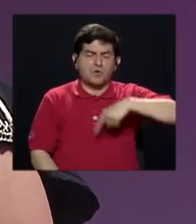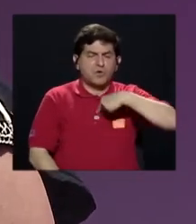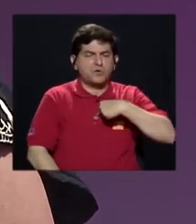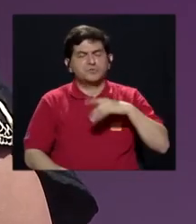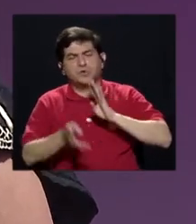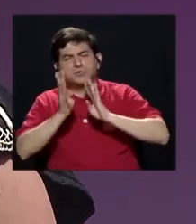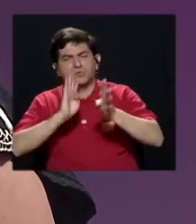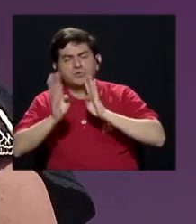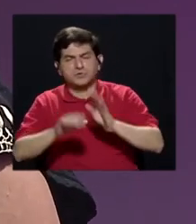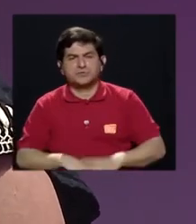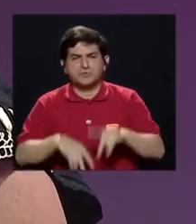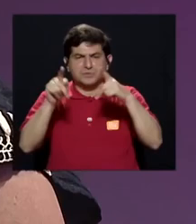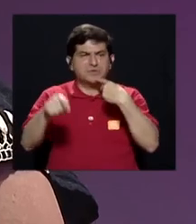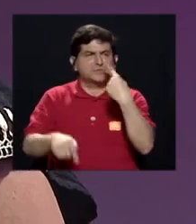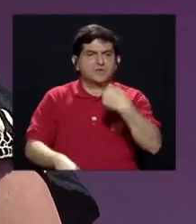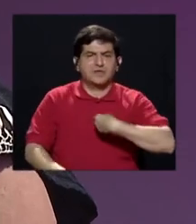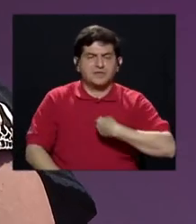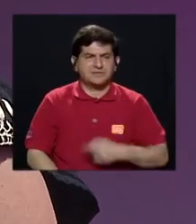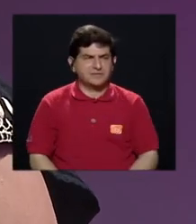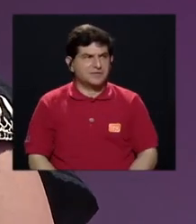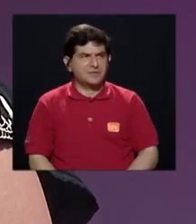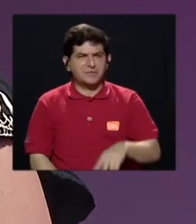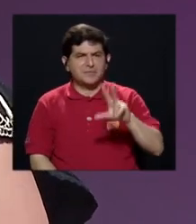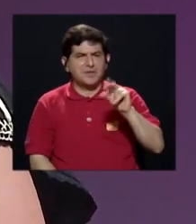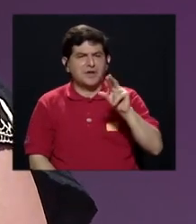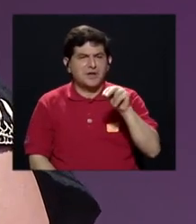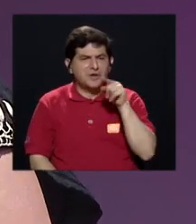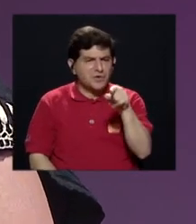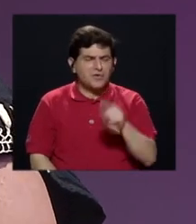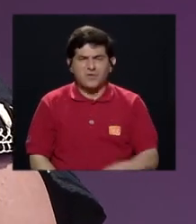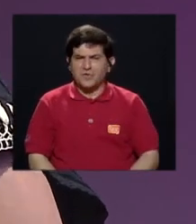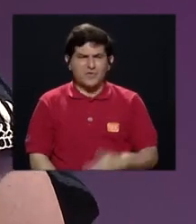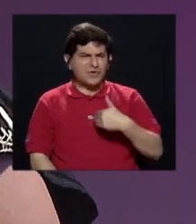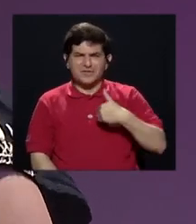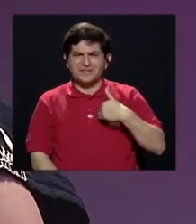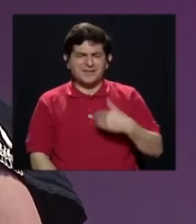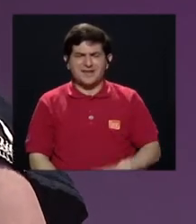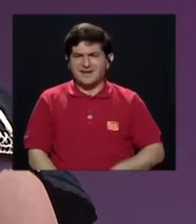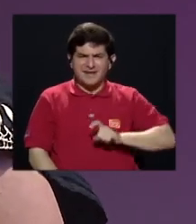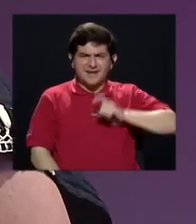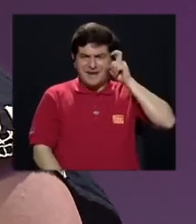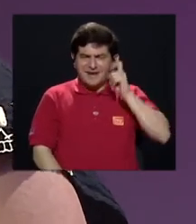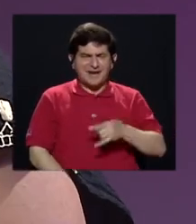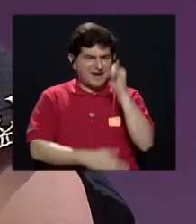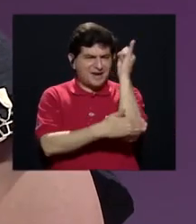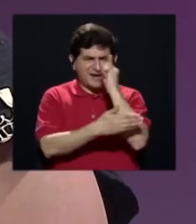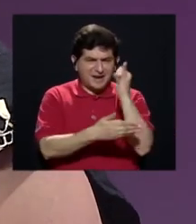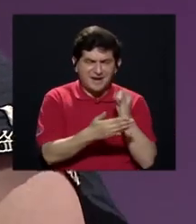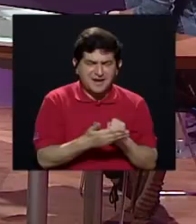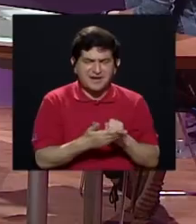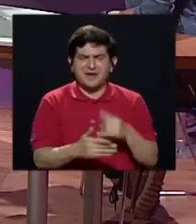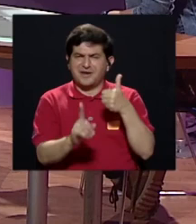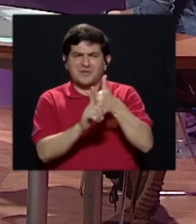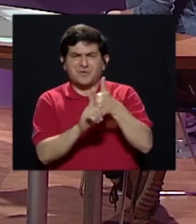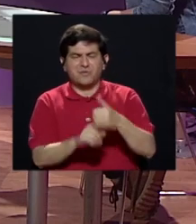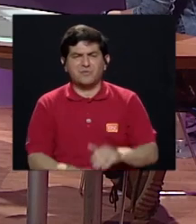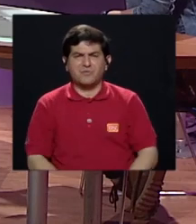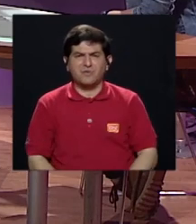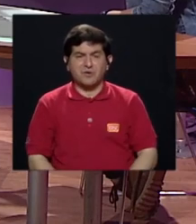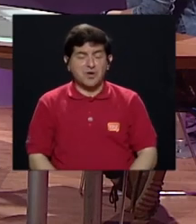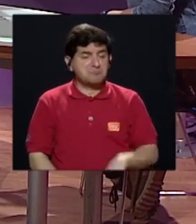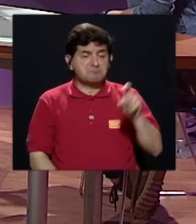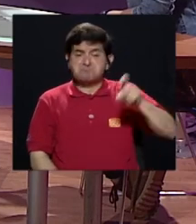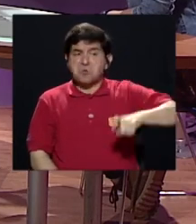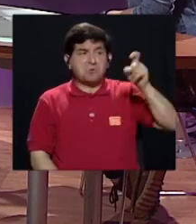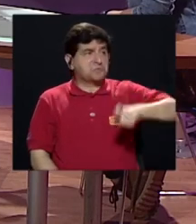Este muchacho que me decía, bueno, pero no le pones sexo a los autorretratos. Y yo, y no lo he tenido necesario. Son cosas que,